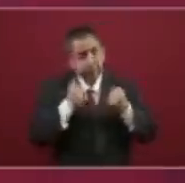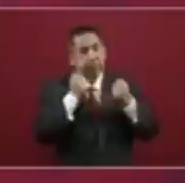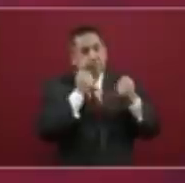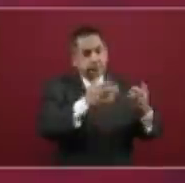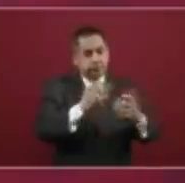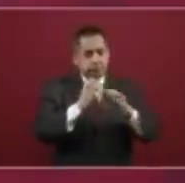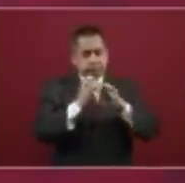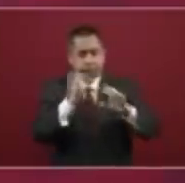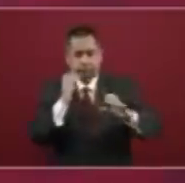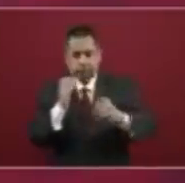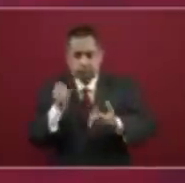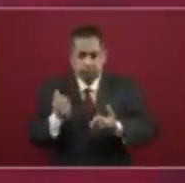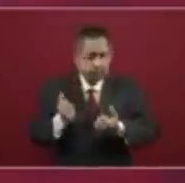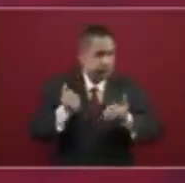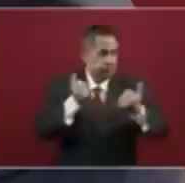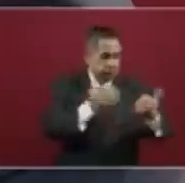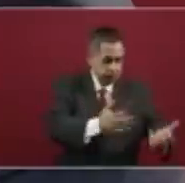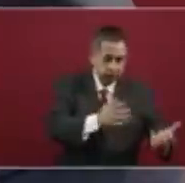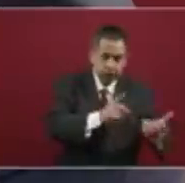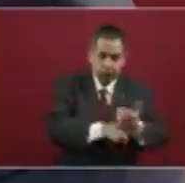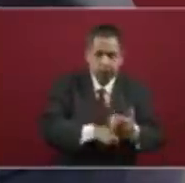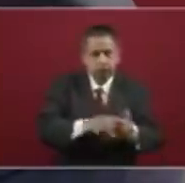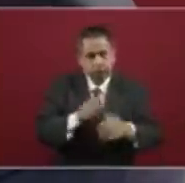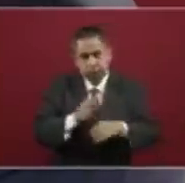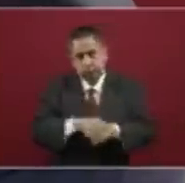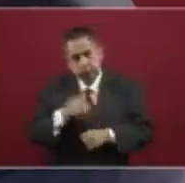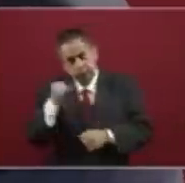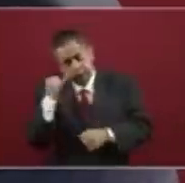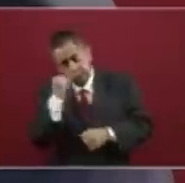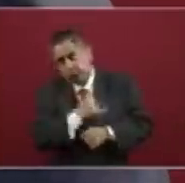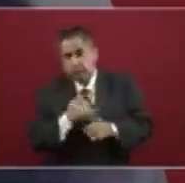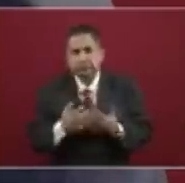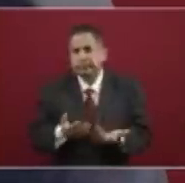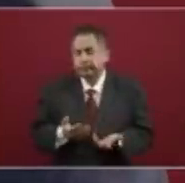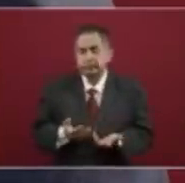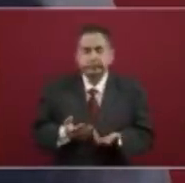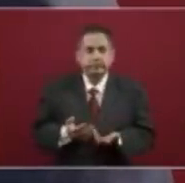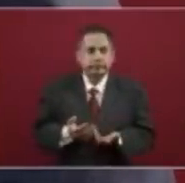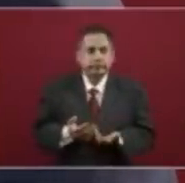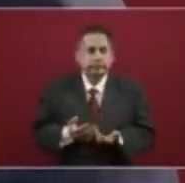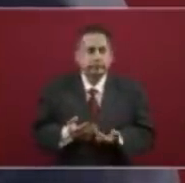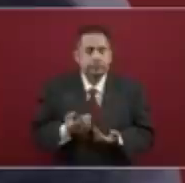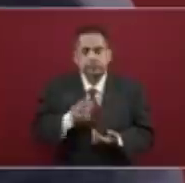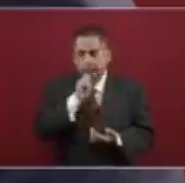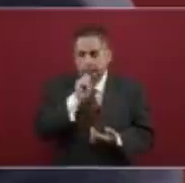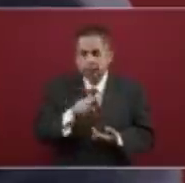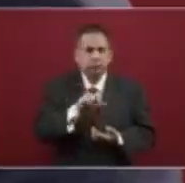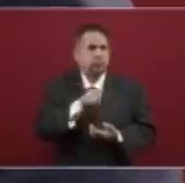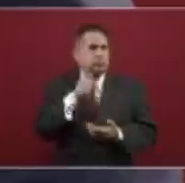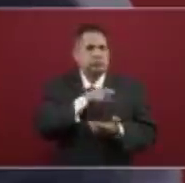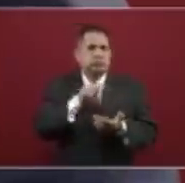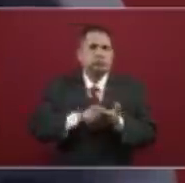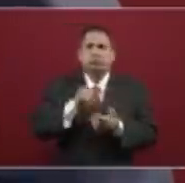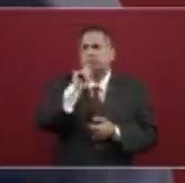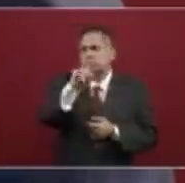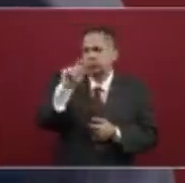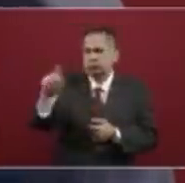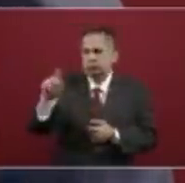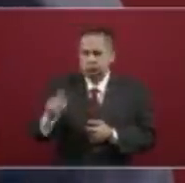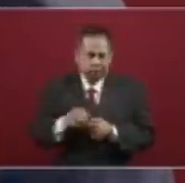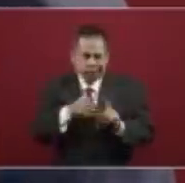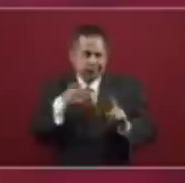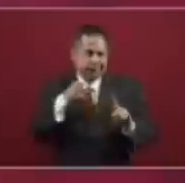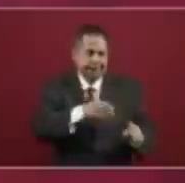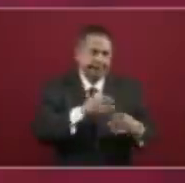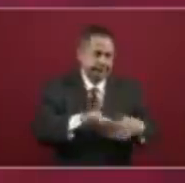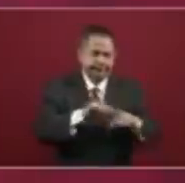llevar el combustible, y así en otros casos, pero este caso en